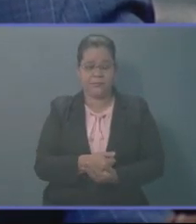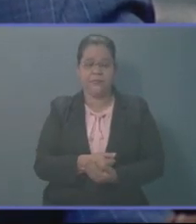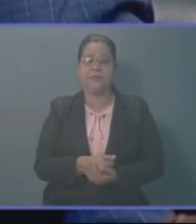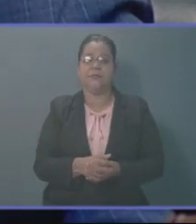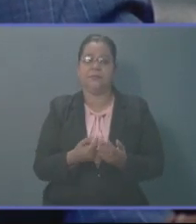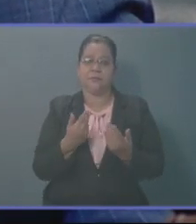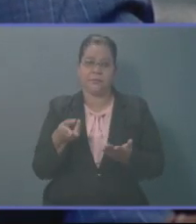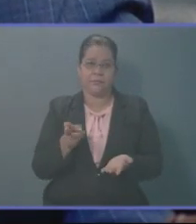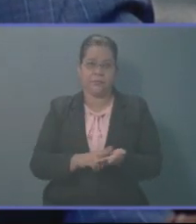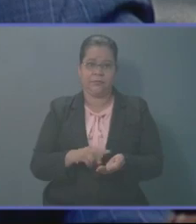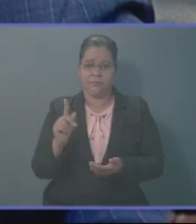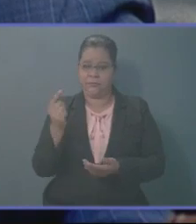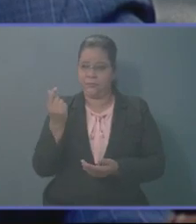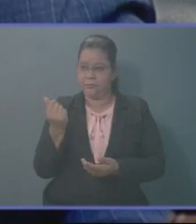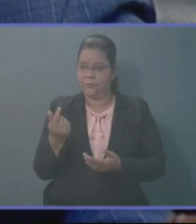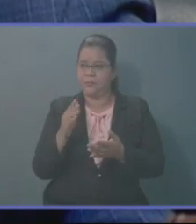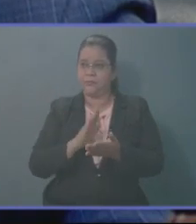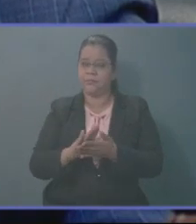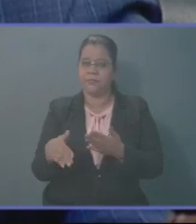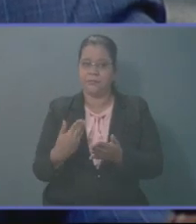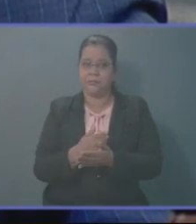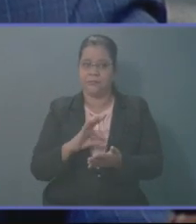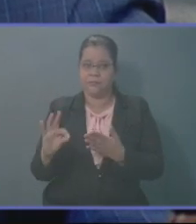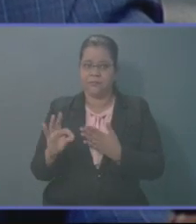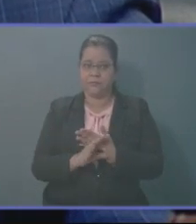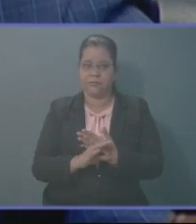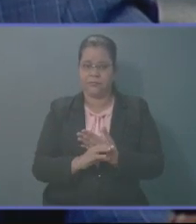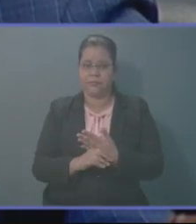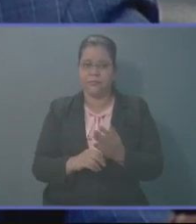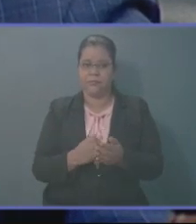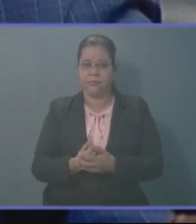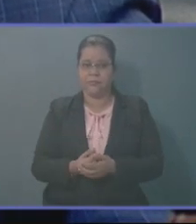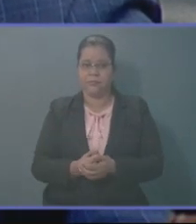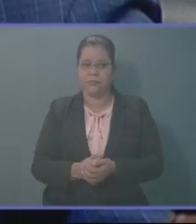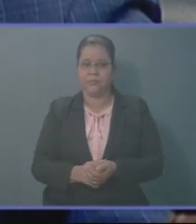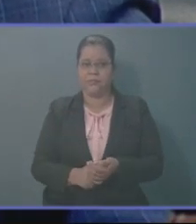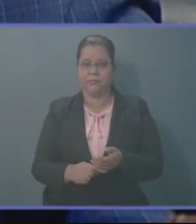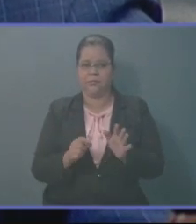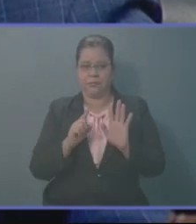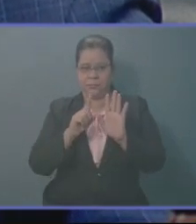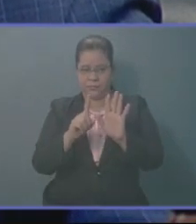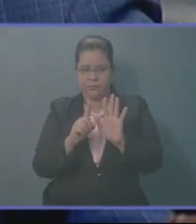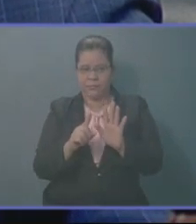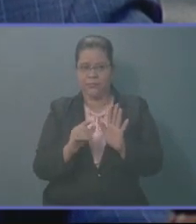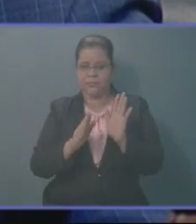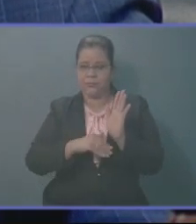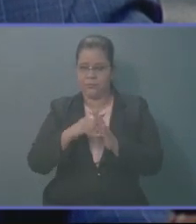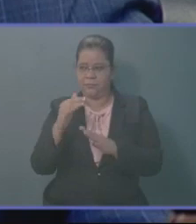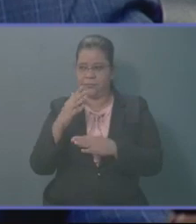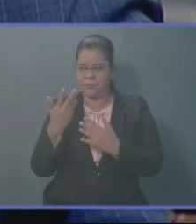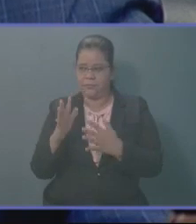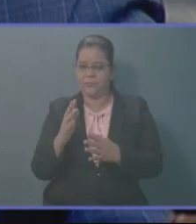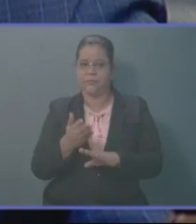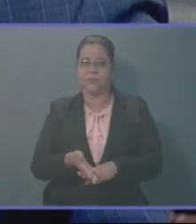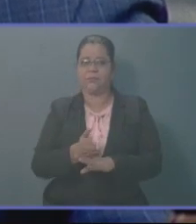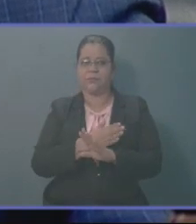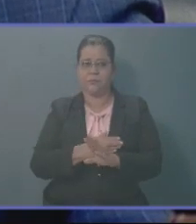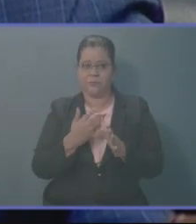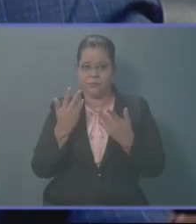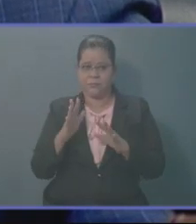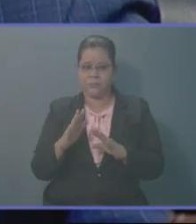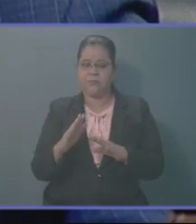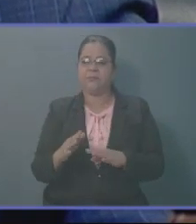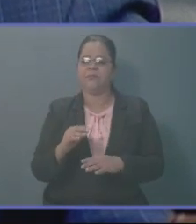contrato de préstamo para financiar el proyecto mencionado. 6. Que los recursos que sean obtenidos según lo indicado en el